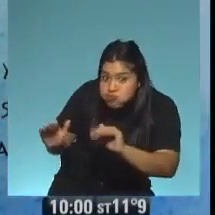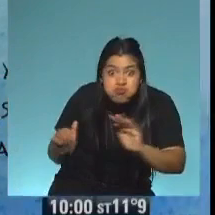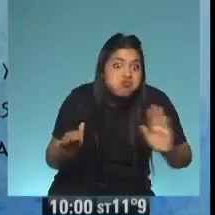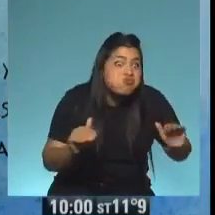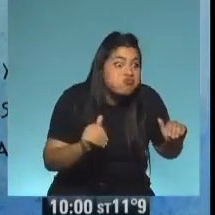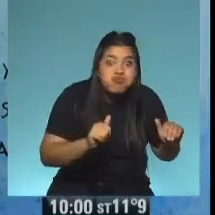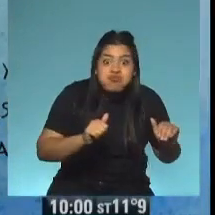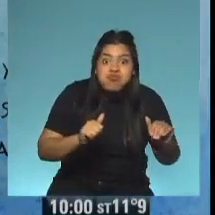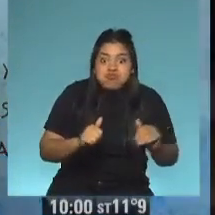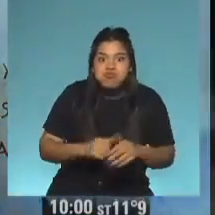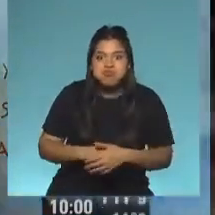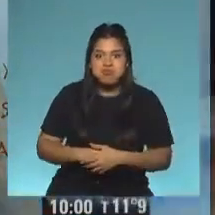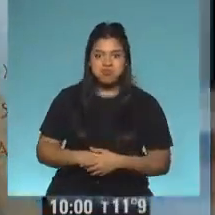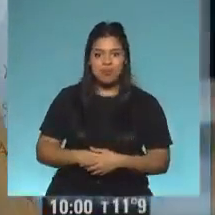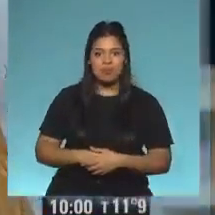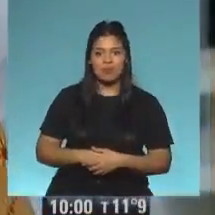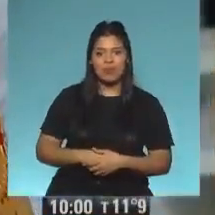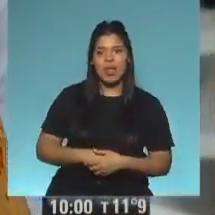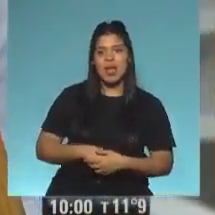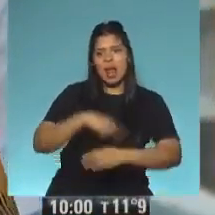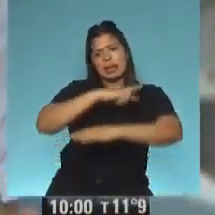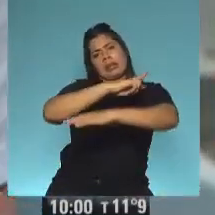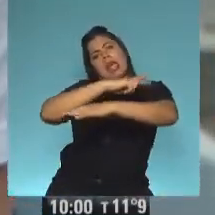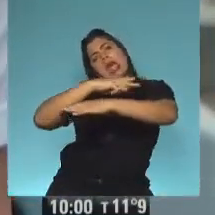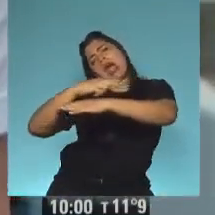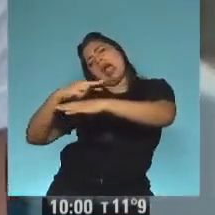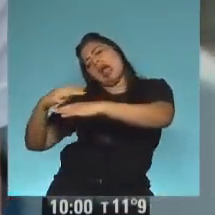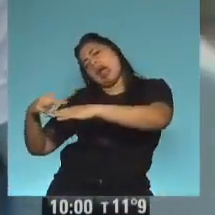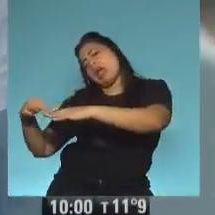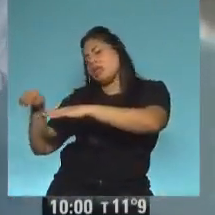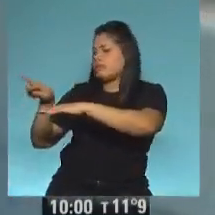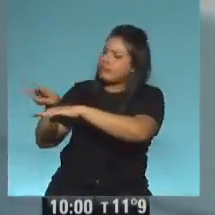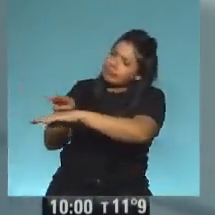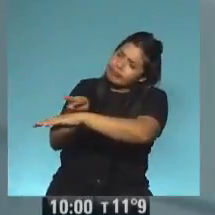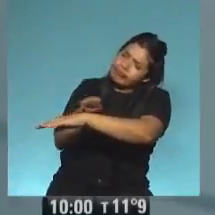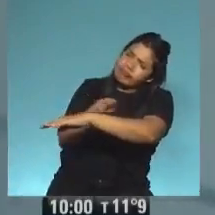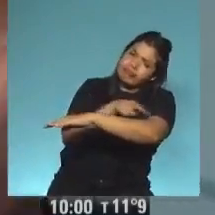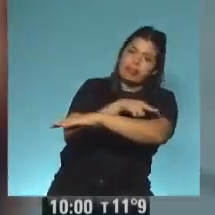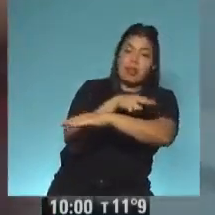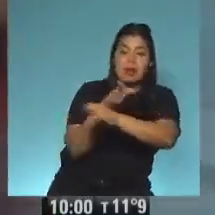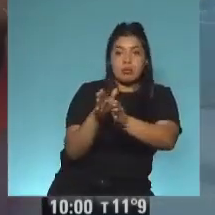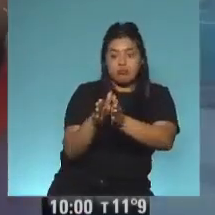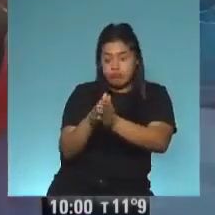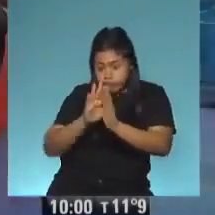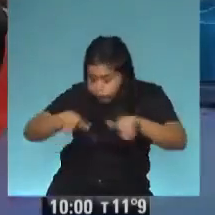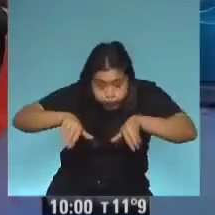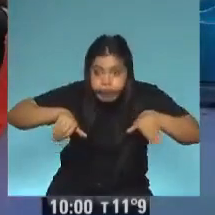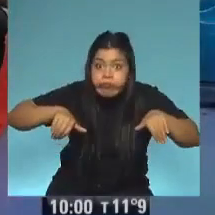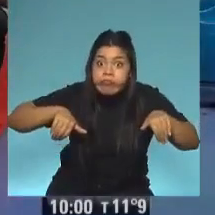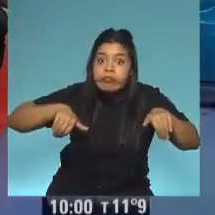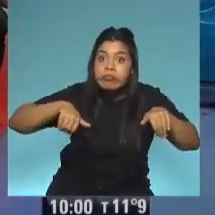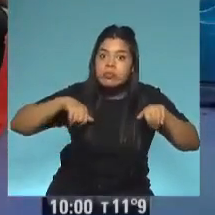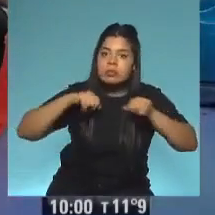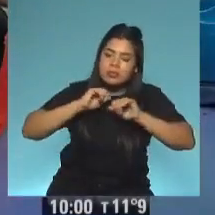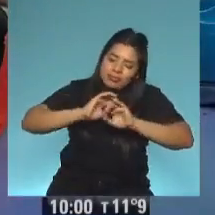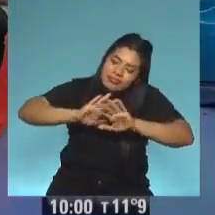flotadores. Nadó para acá y para allá. Nadó rápido y